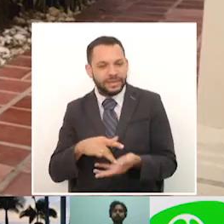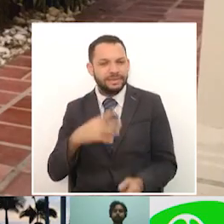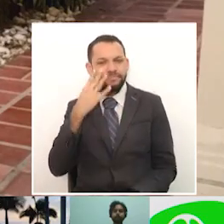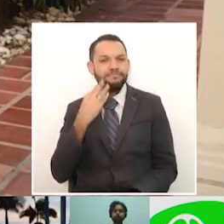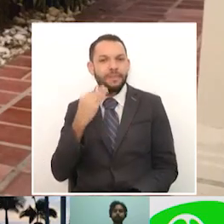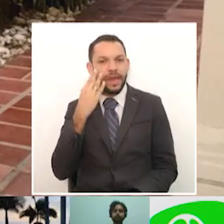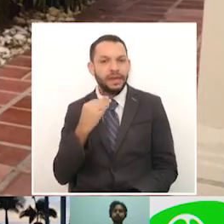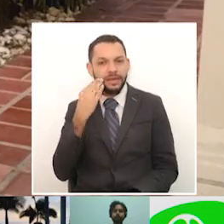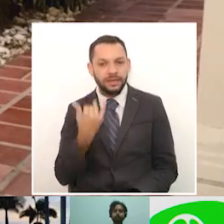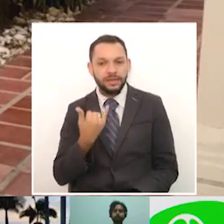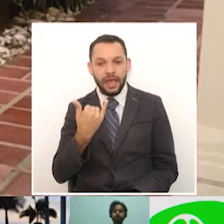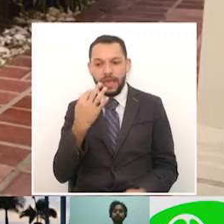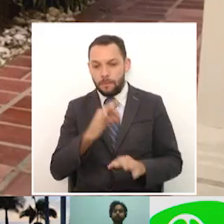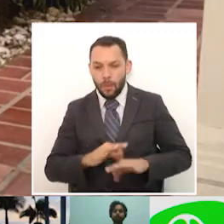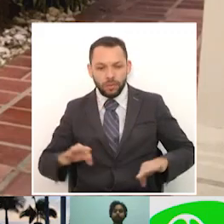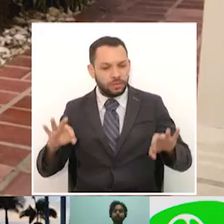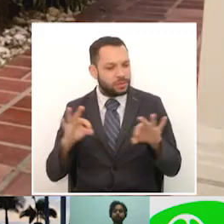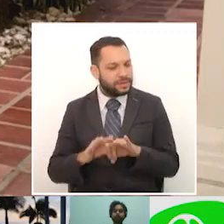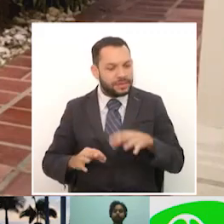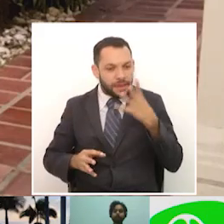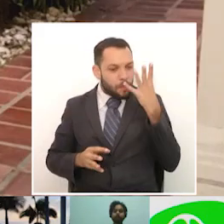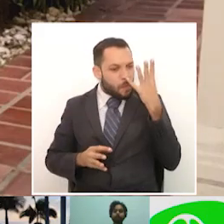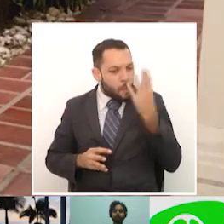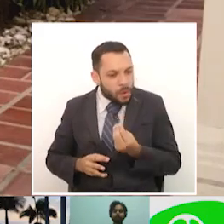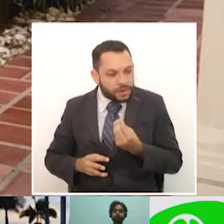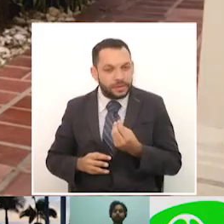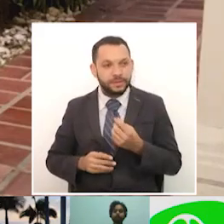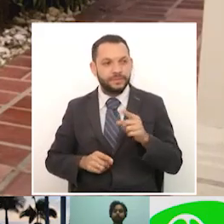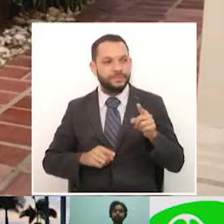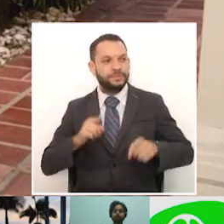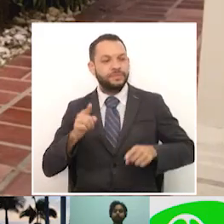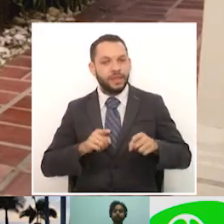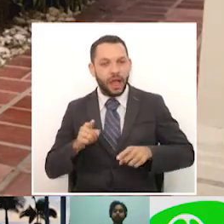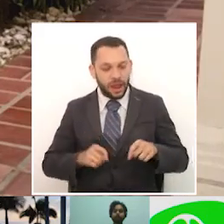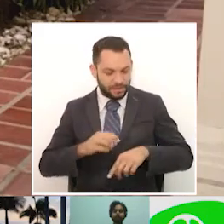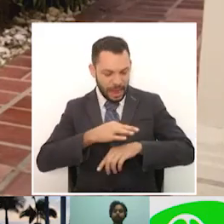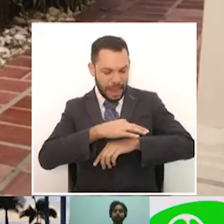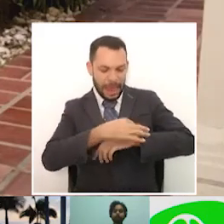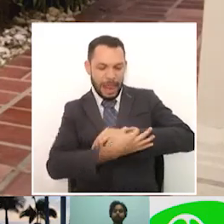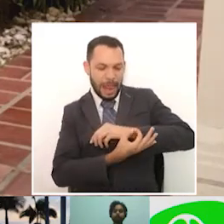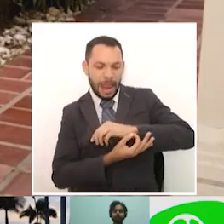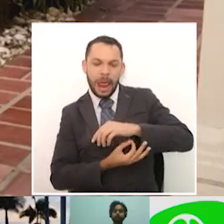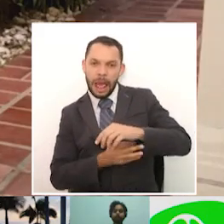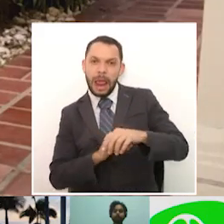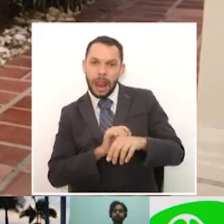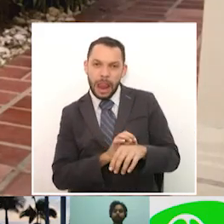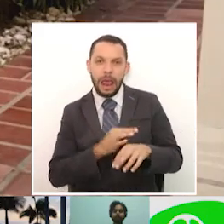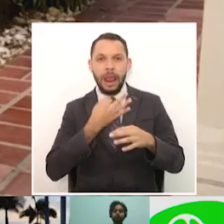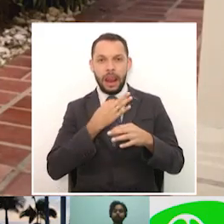y muchas personas que llegaron me vieron a mí con los collares y demás, y la gente decía,